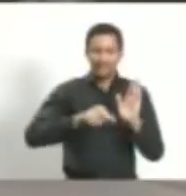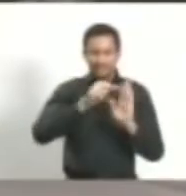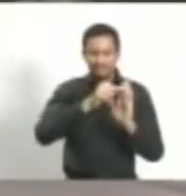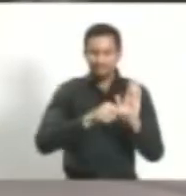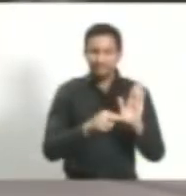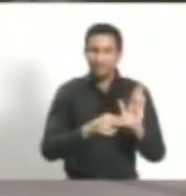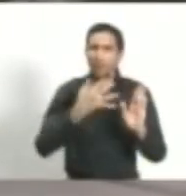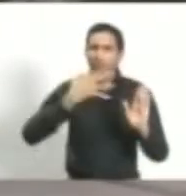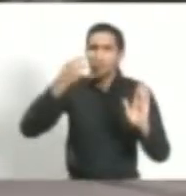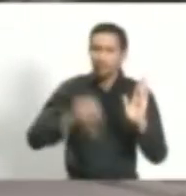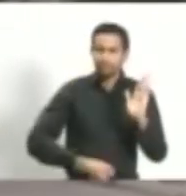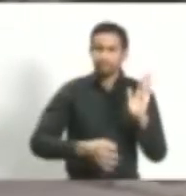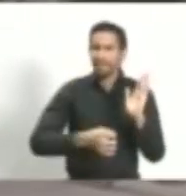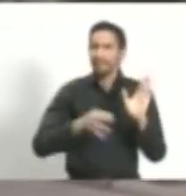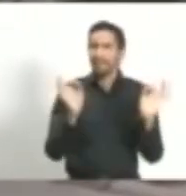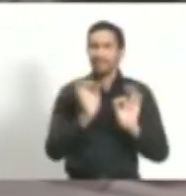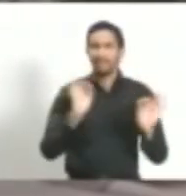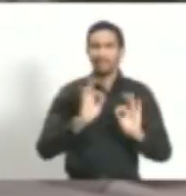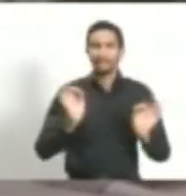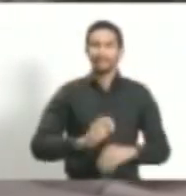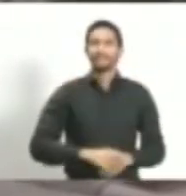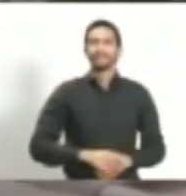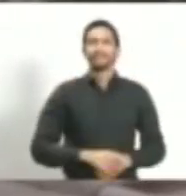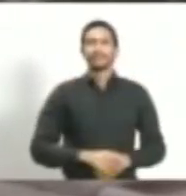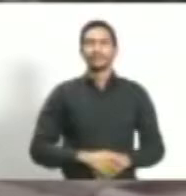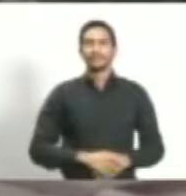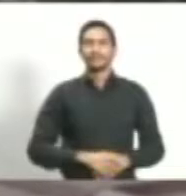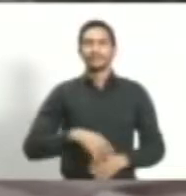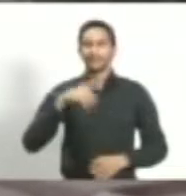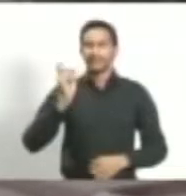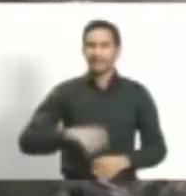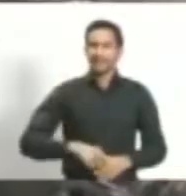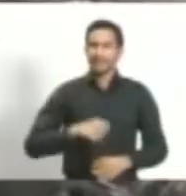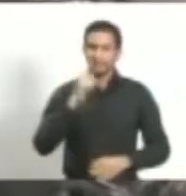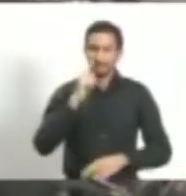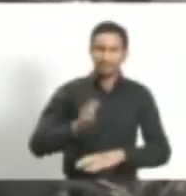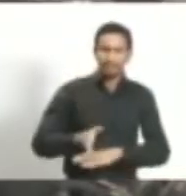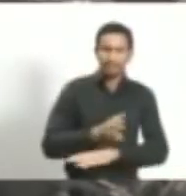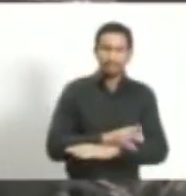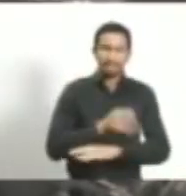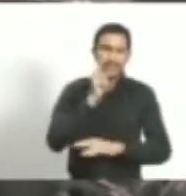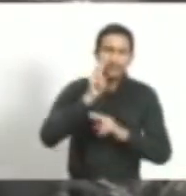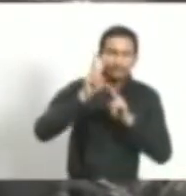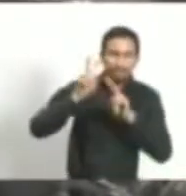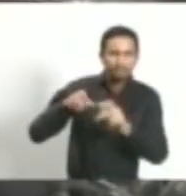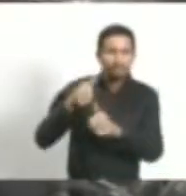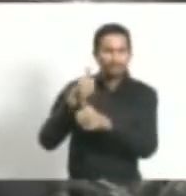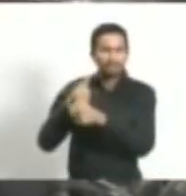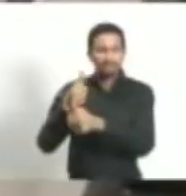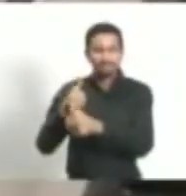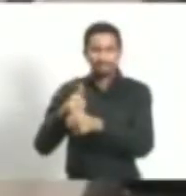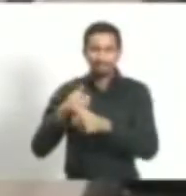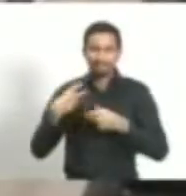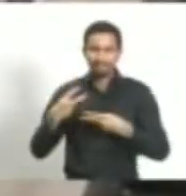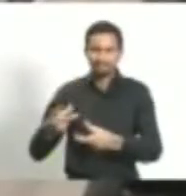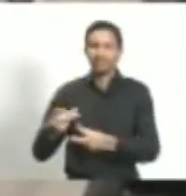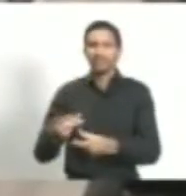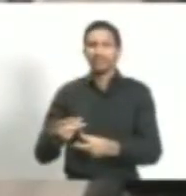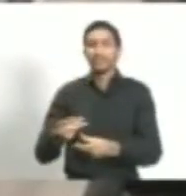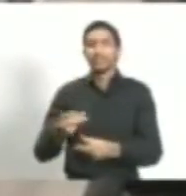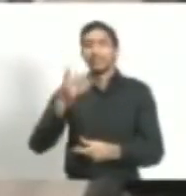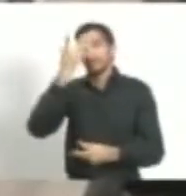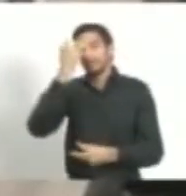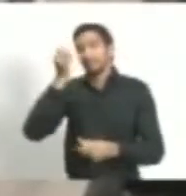indicó que es necesario que en estas construcciones haya una vigilancia inmediata para que no se repitan casos como los de Blas de Lezo.